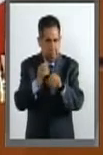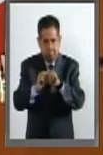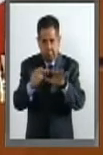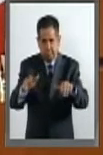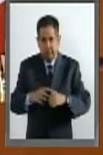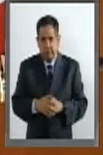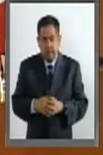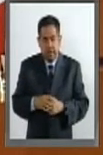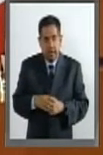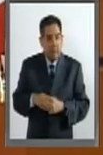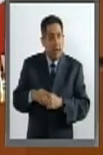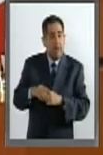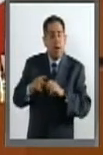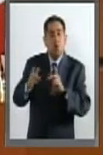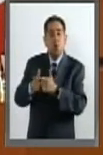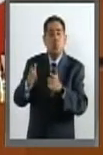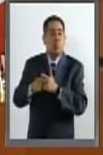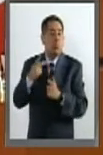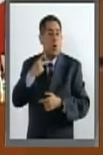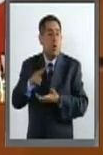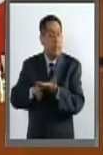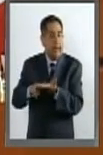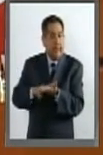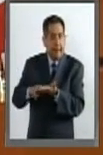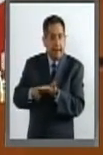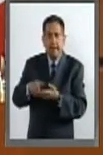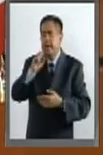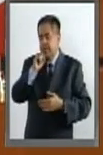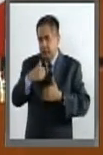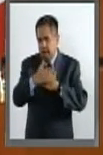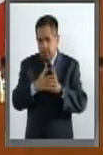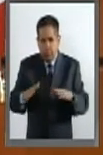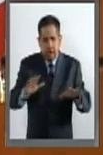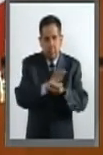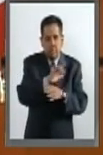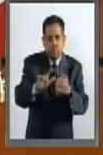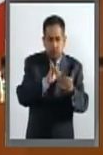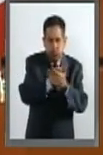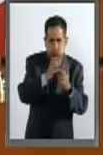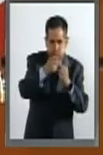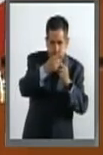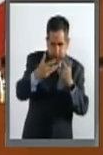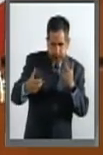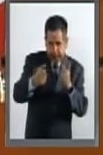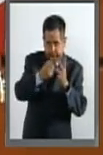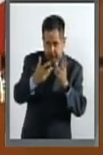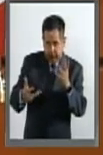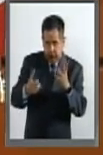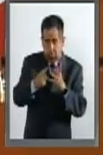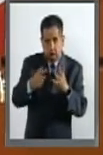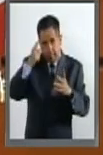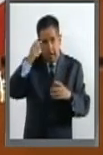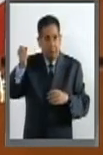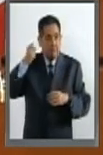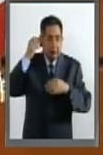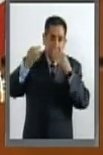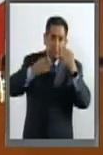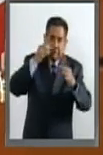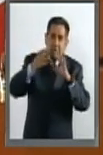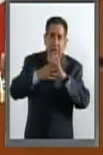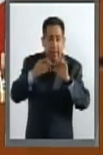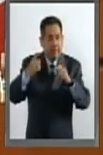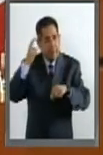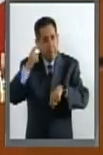El Verde también propone reformar la Constitución y la legislación secundaria para reducir los tiempos de campaña.